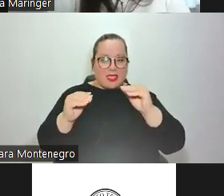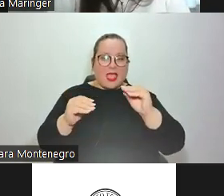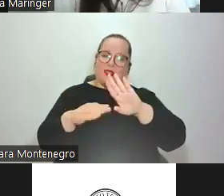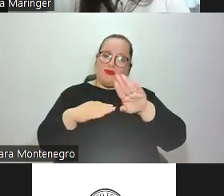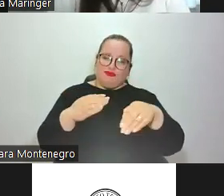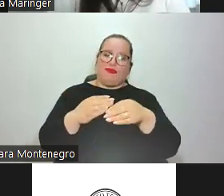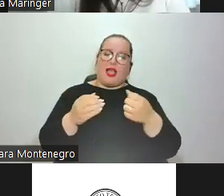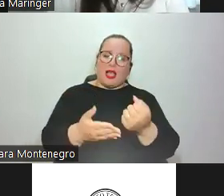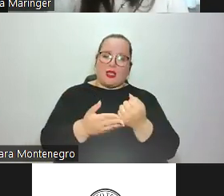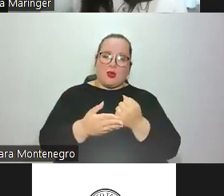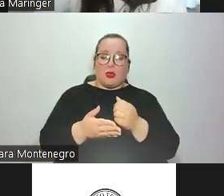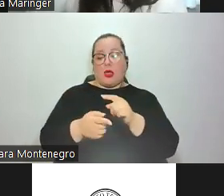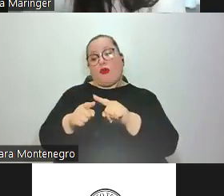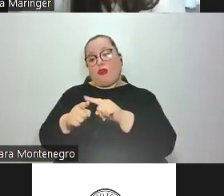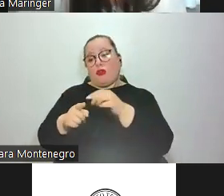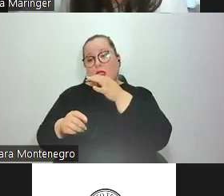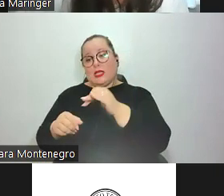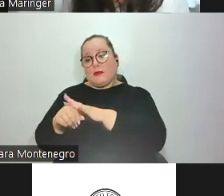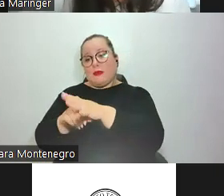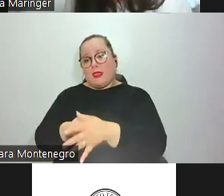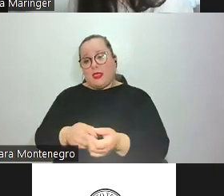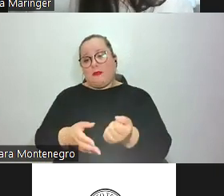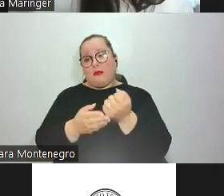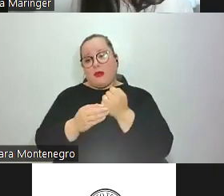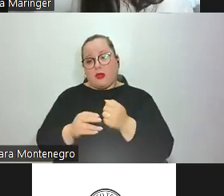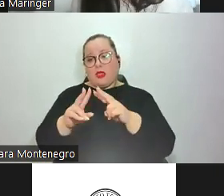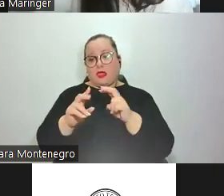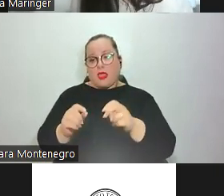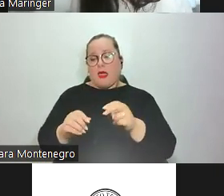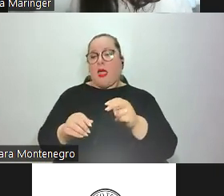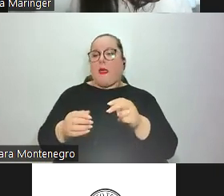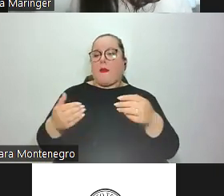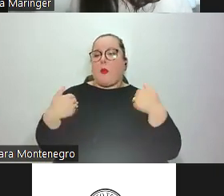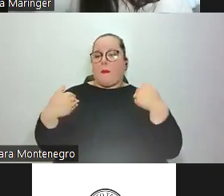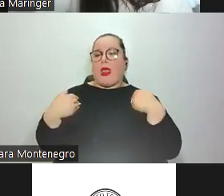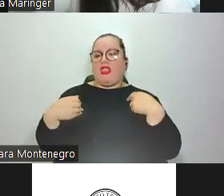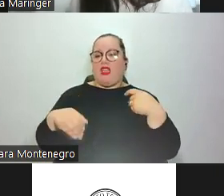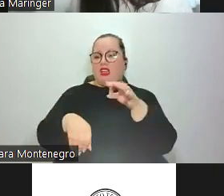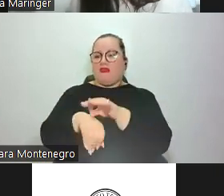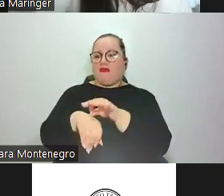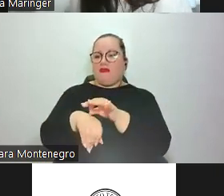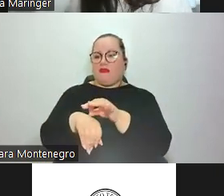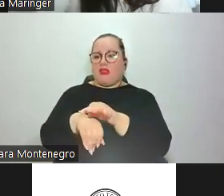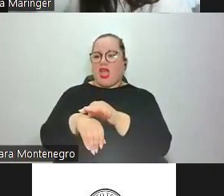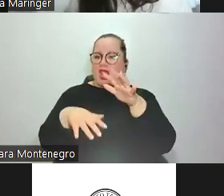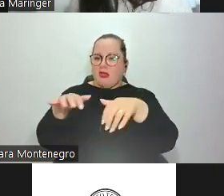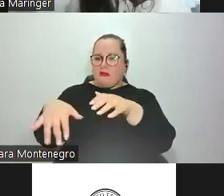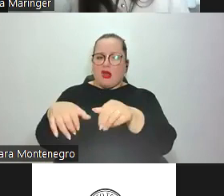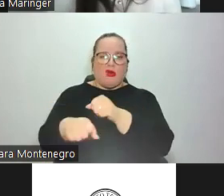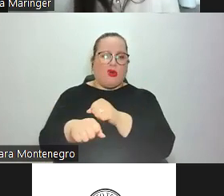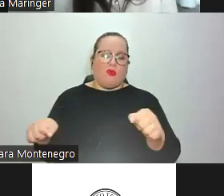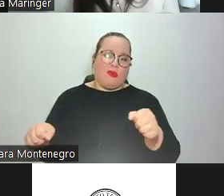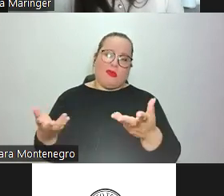pandemia me afectó mucho, no pude asistir mucho a las prácticas de veterinario. ¿Te fijas? Entonces, todo nuestro perfil se ve afectado por lo que pasa